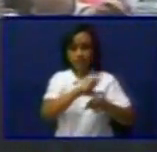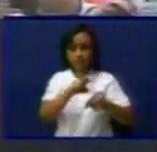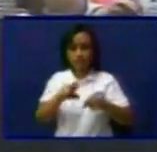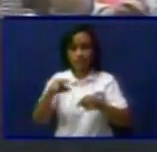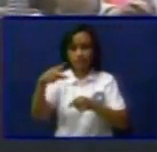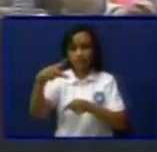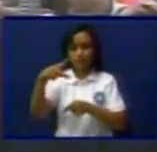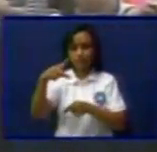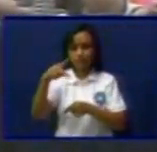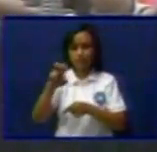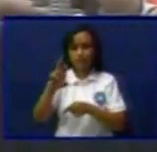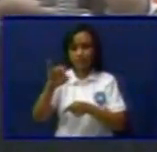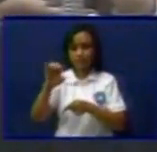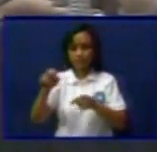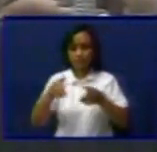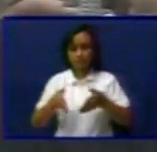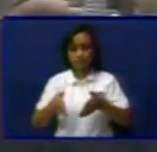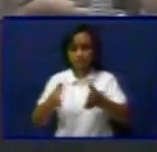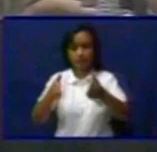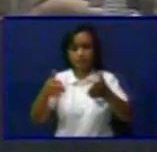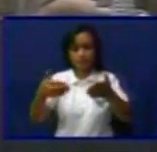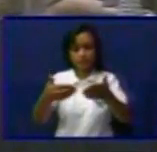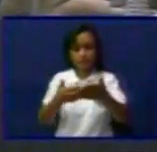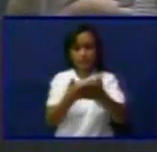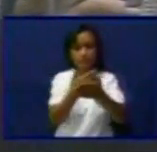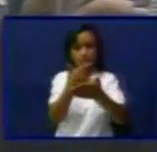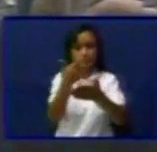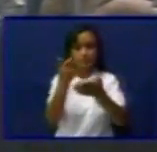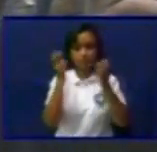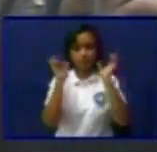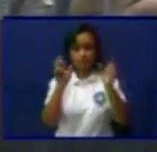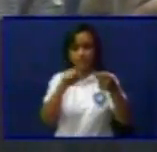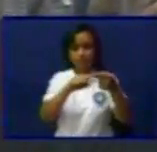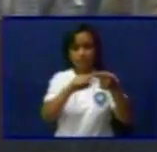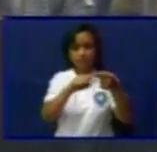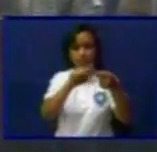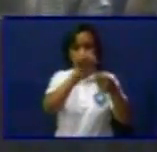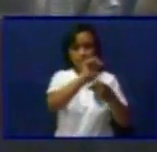Rivas, la carretera de Nueva Guinea a Punta Águila.